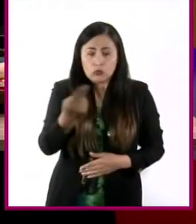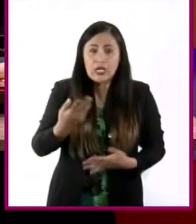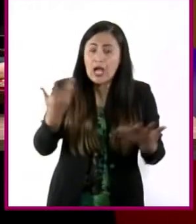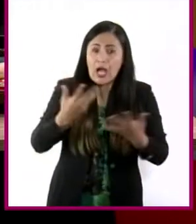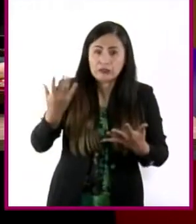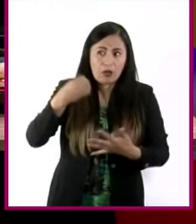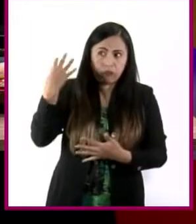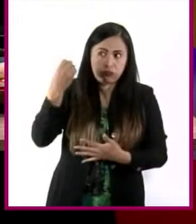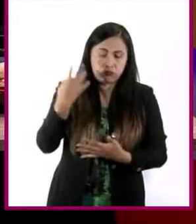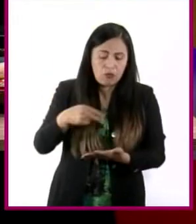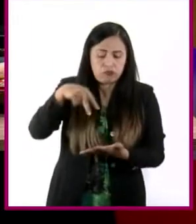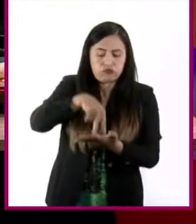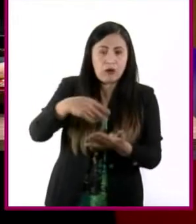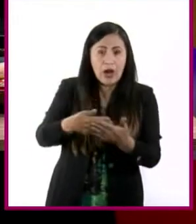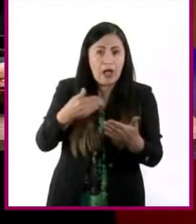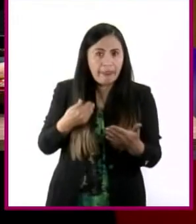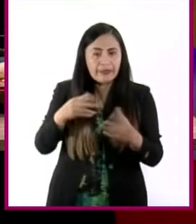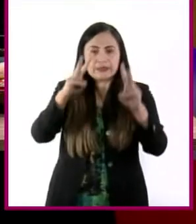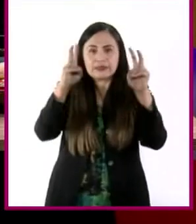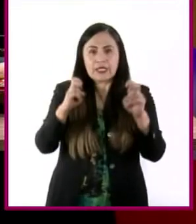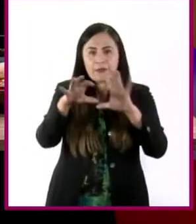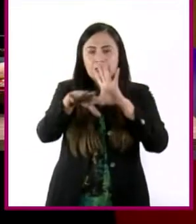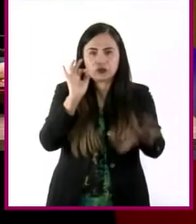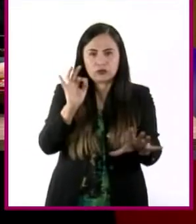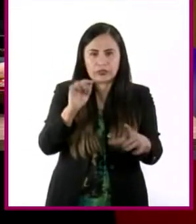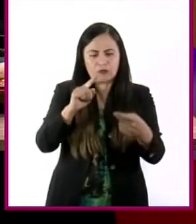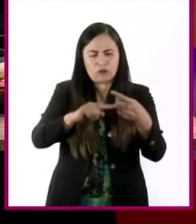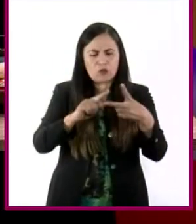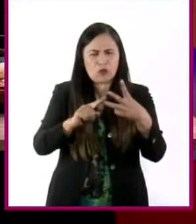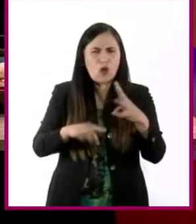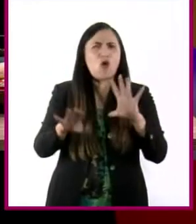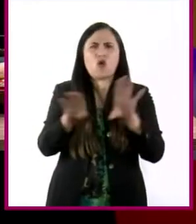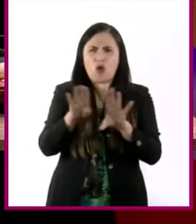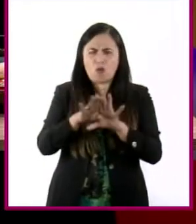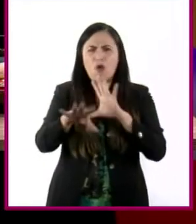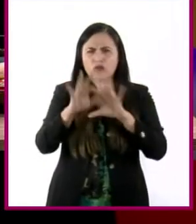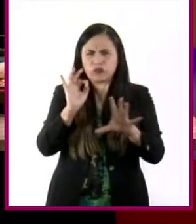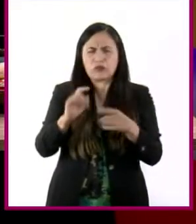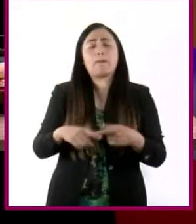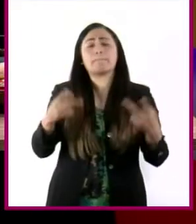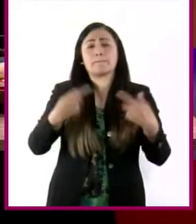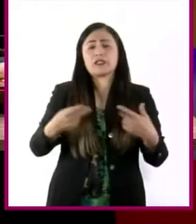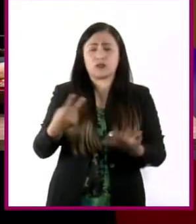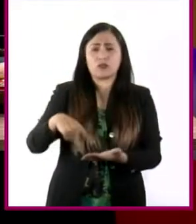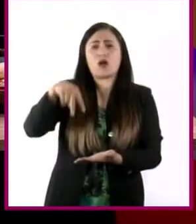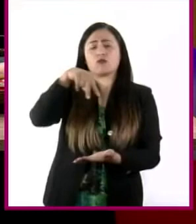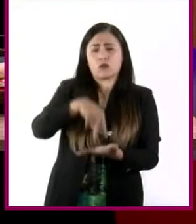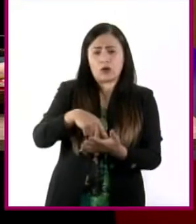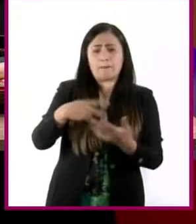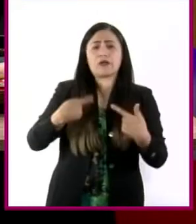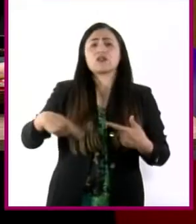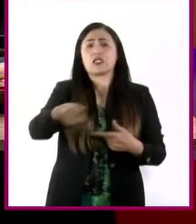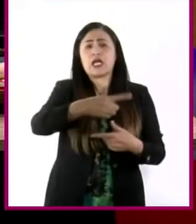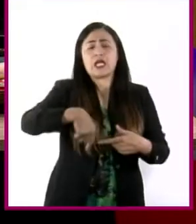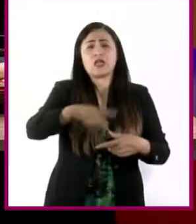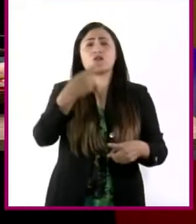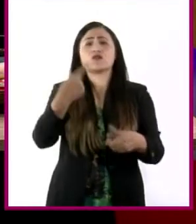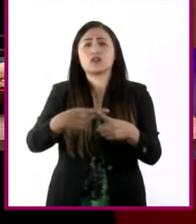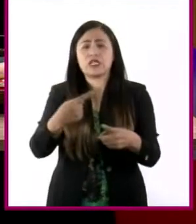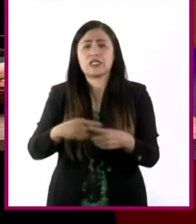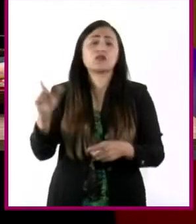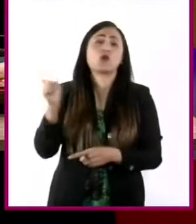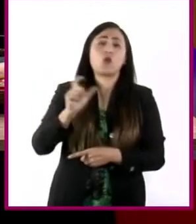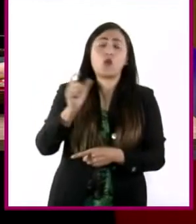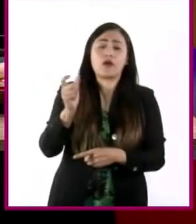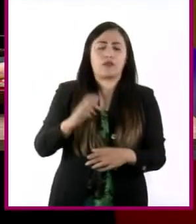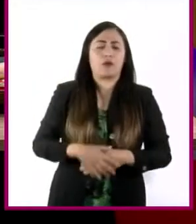discurso es elegir un tema, considerando 3 elementos: el orador, la audiencia y la ocasión. El orador es